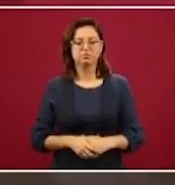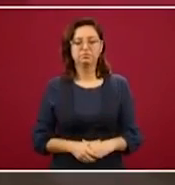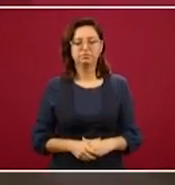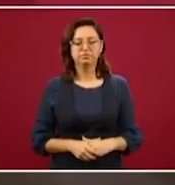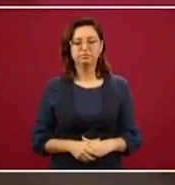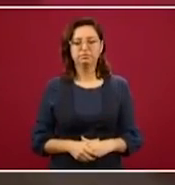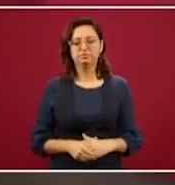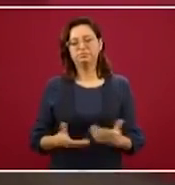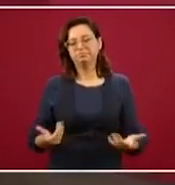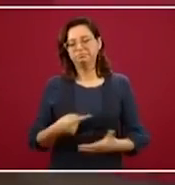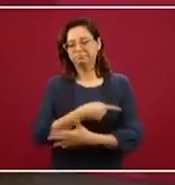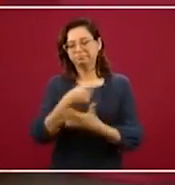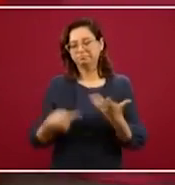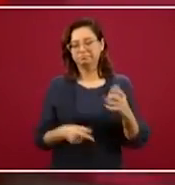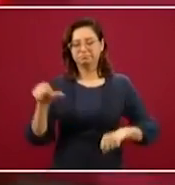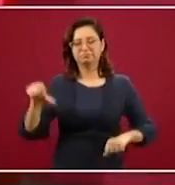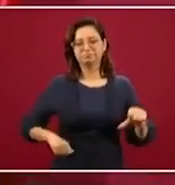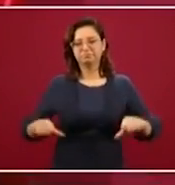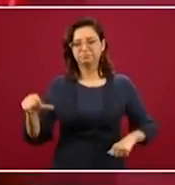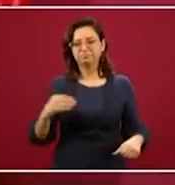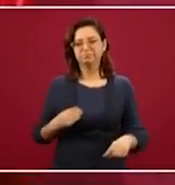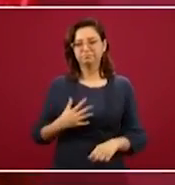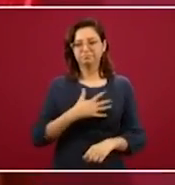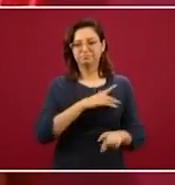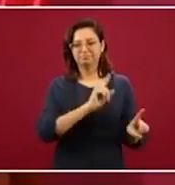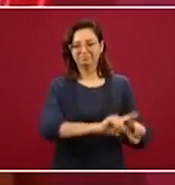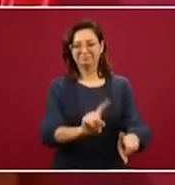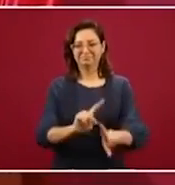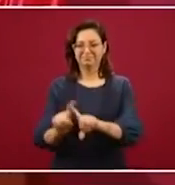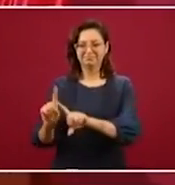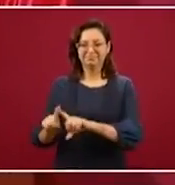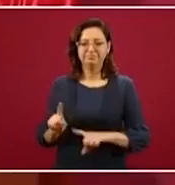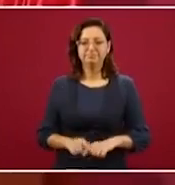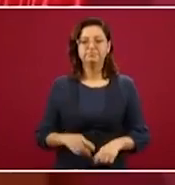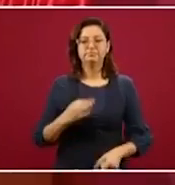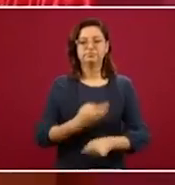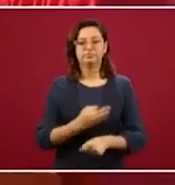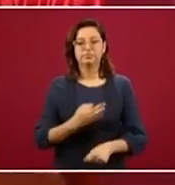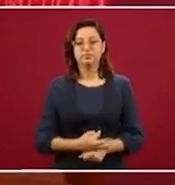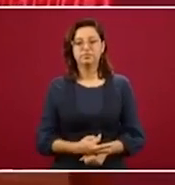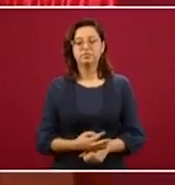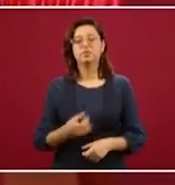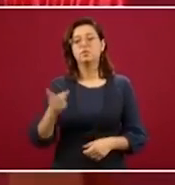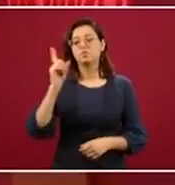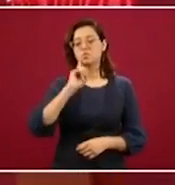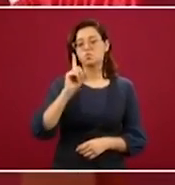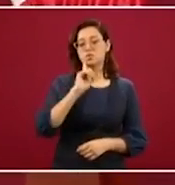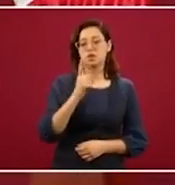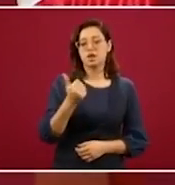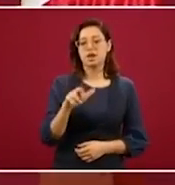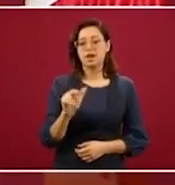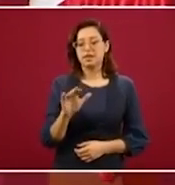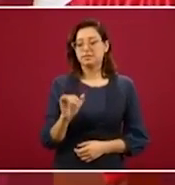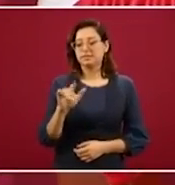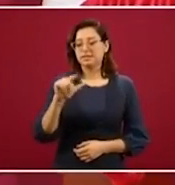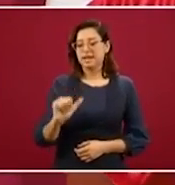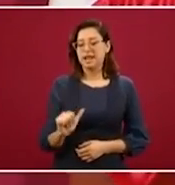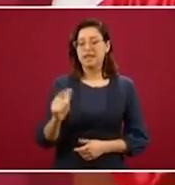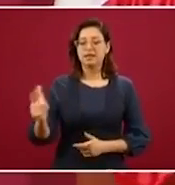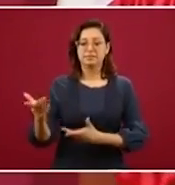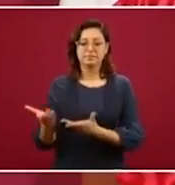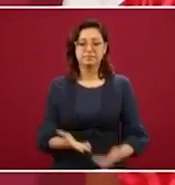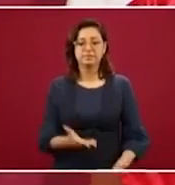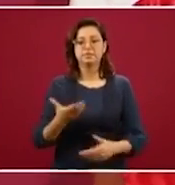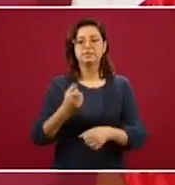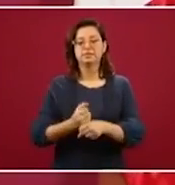bienestar. Entonces, la doctora Graciela Márquez, que es la secretaria de Economía,